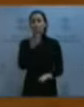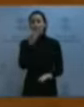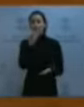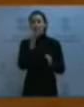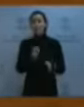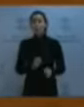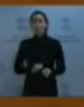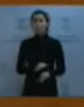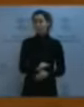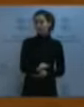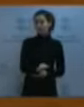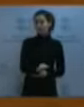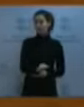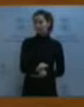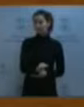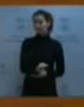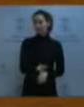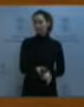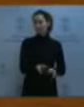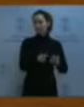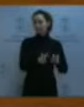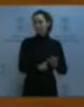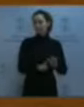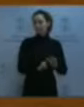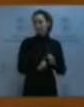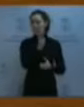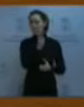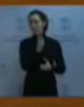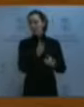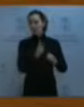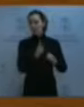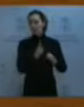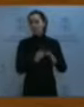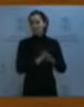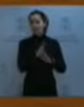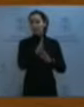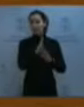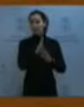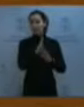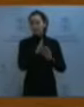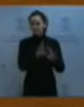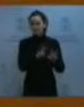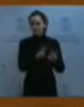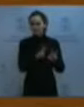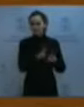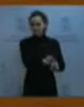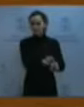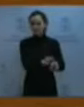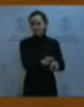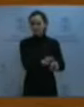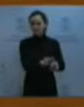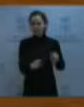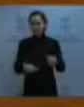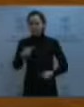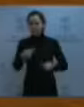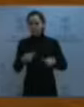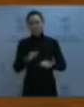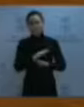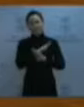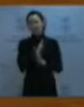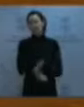inversión en innovación, desarrollo e investigación, cuadro las cuentas. El problema es que estoy hipotecando el futuro.